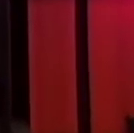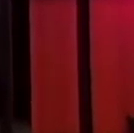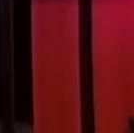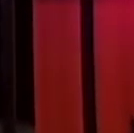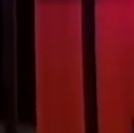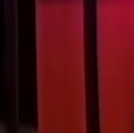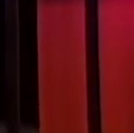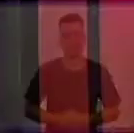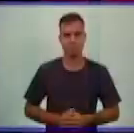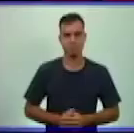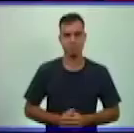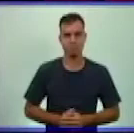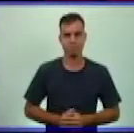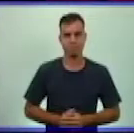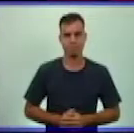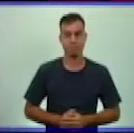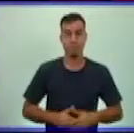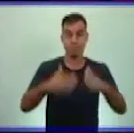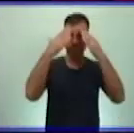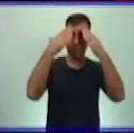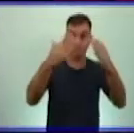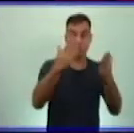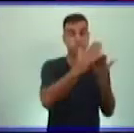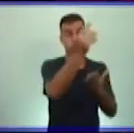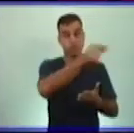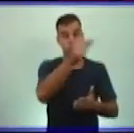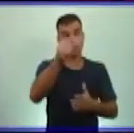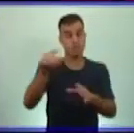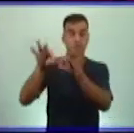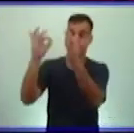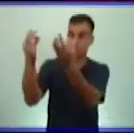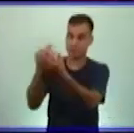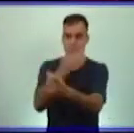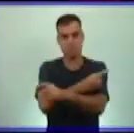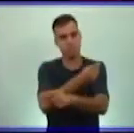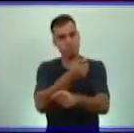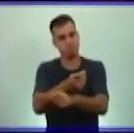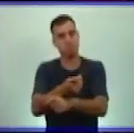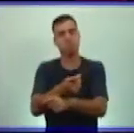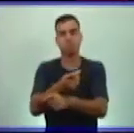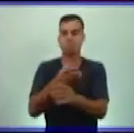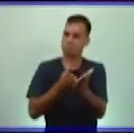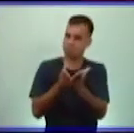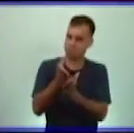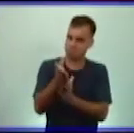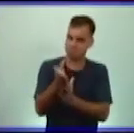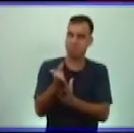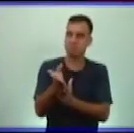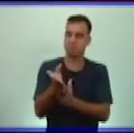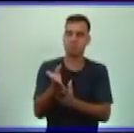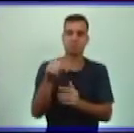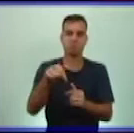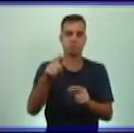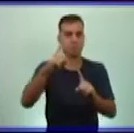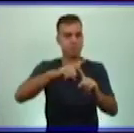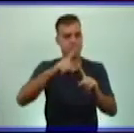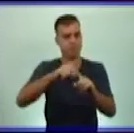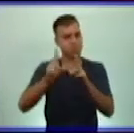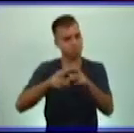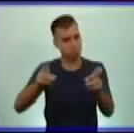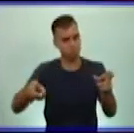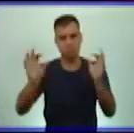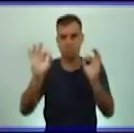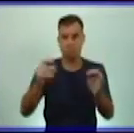Saludos estudiantes, familia y docentes. Continuamos estas actividades que tienen